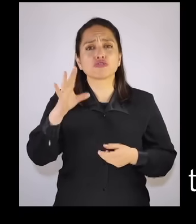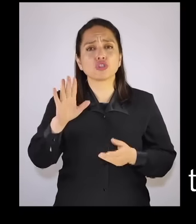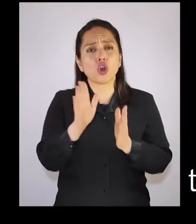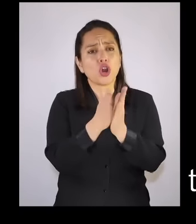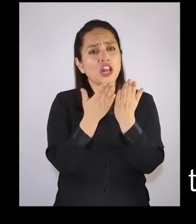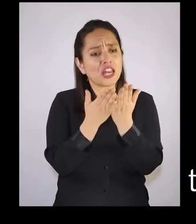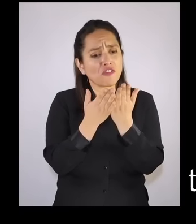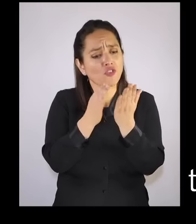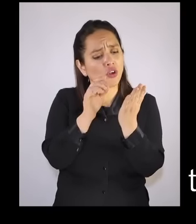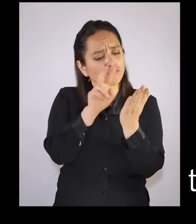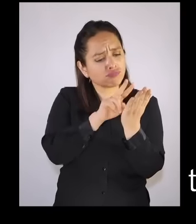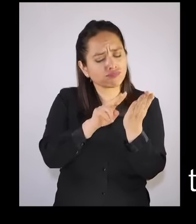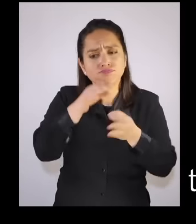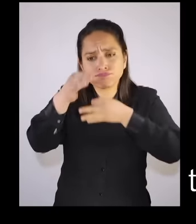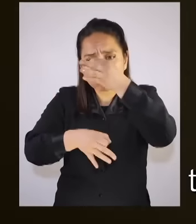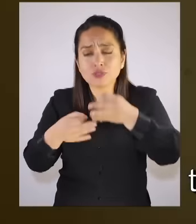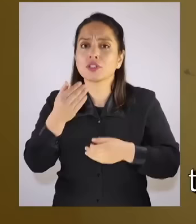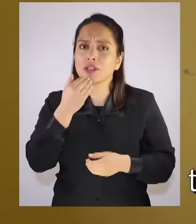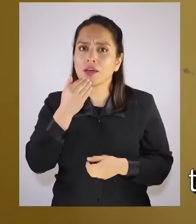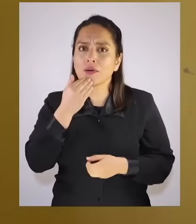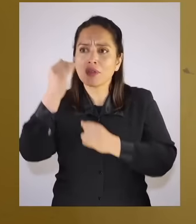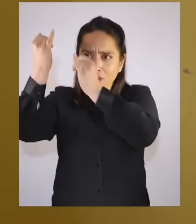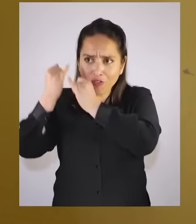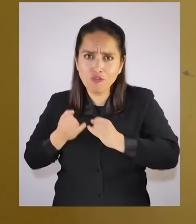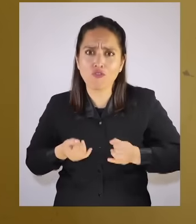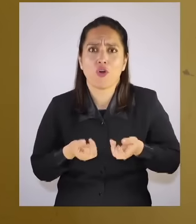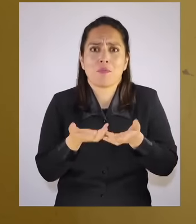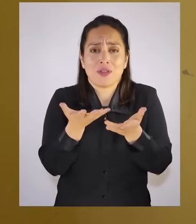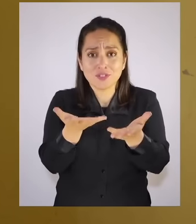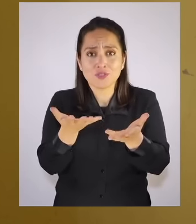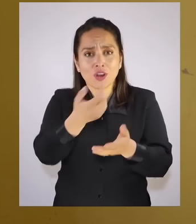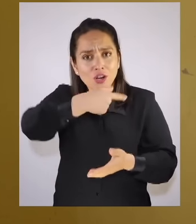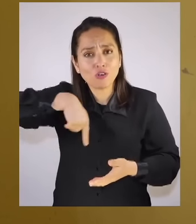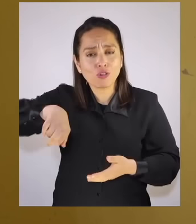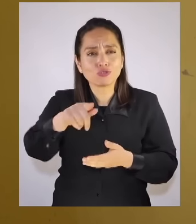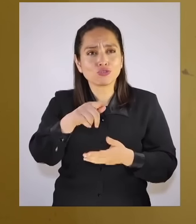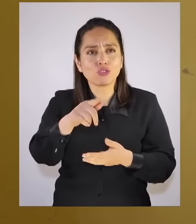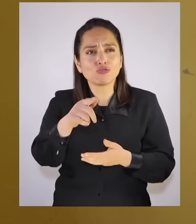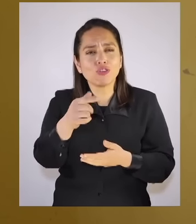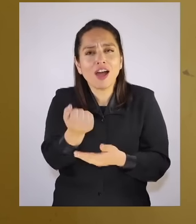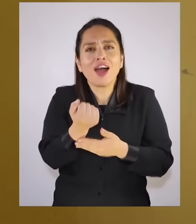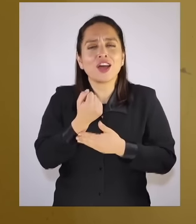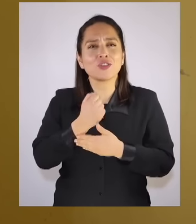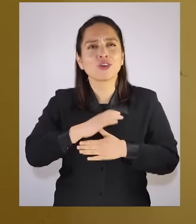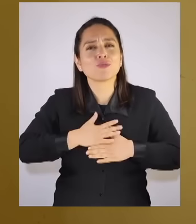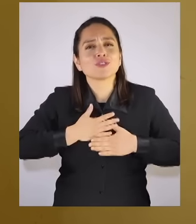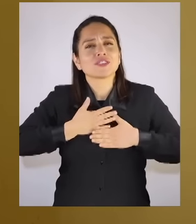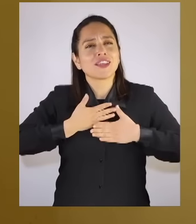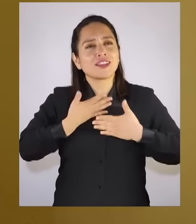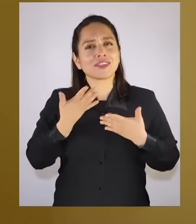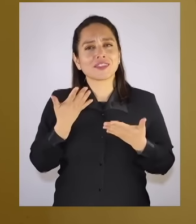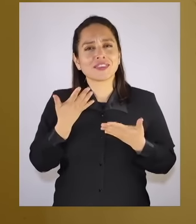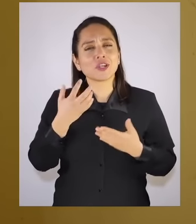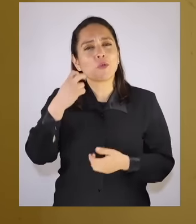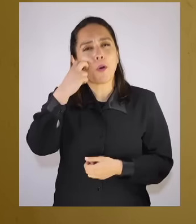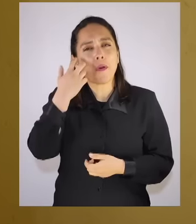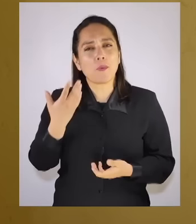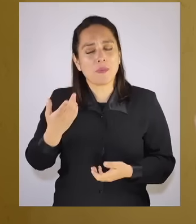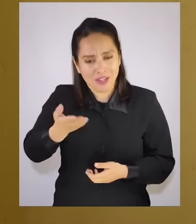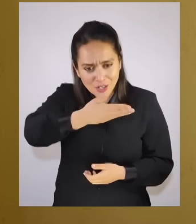texto, sino es el poder entregar información que nos permite a todos un poco sentirla desde una dimensión más humana,